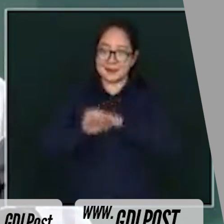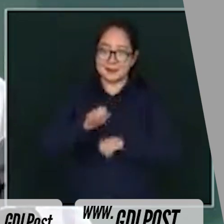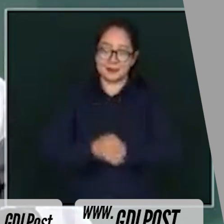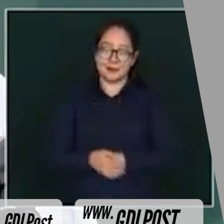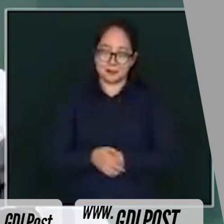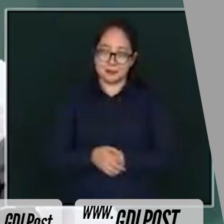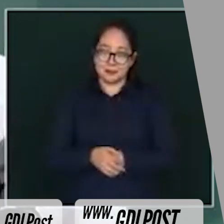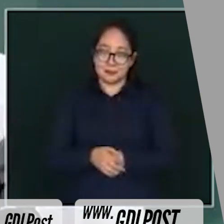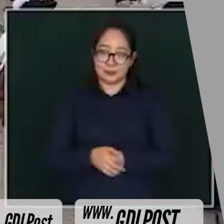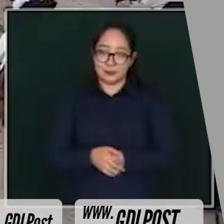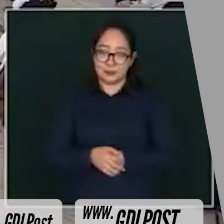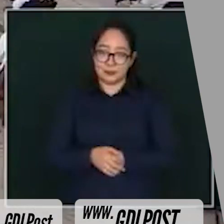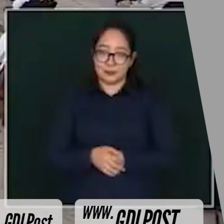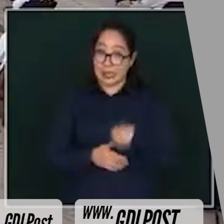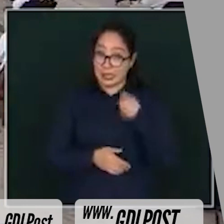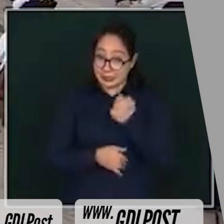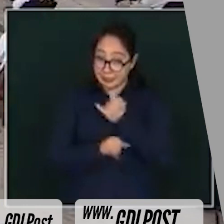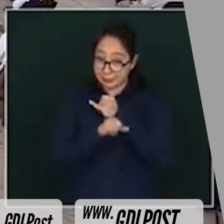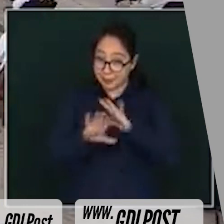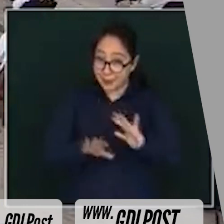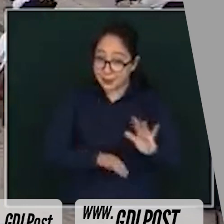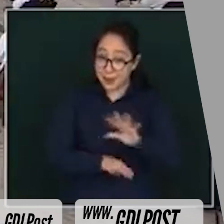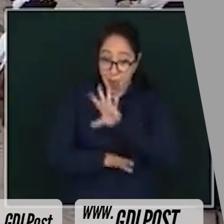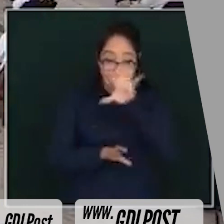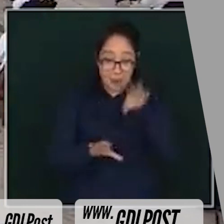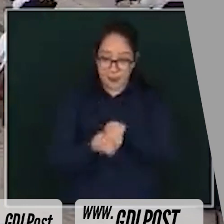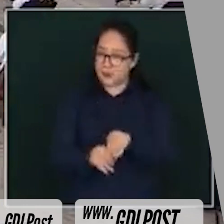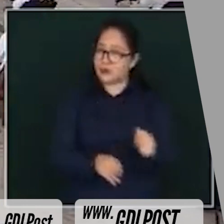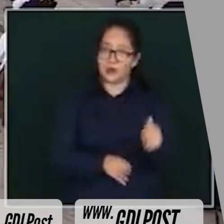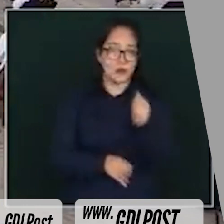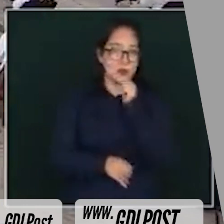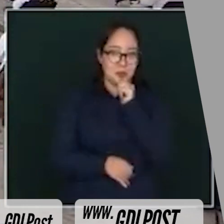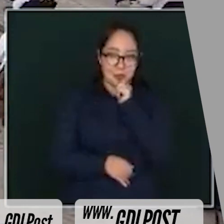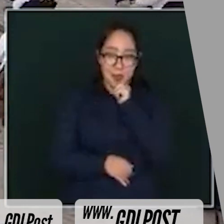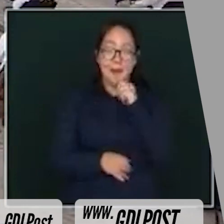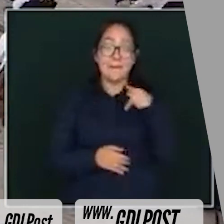Todavía no tengo toda la información, pero hay quienes